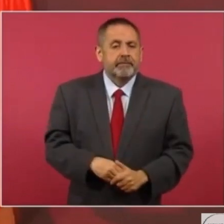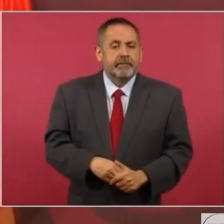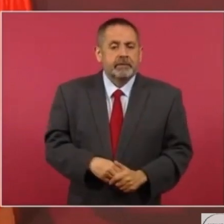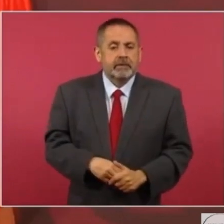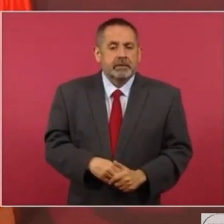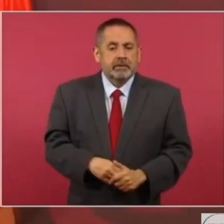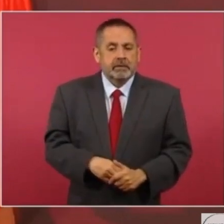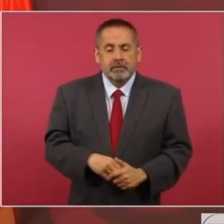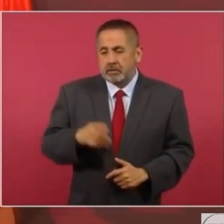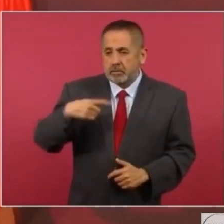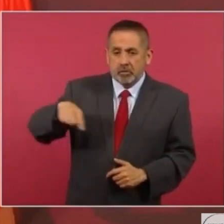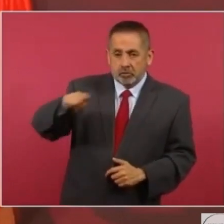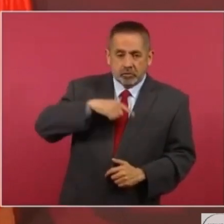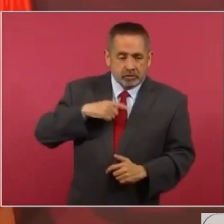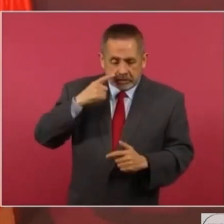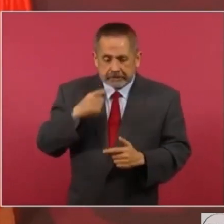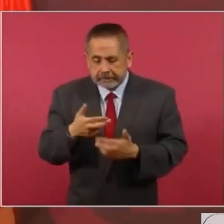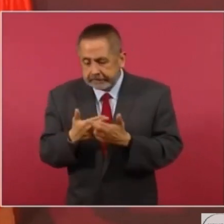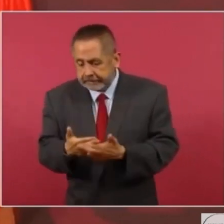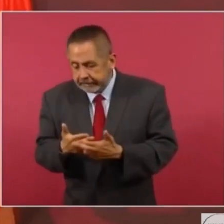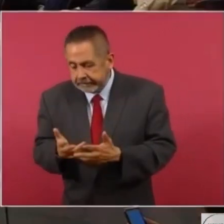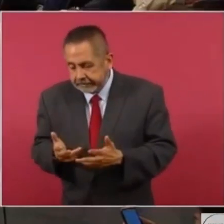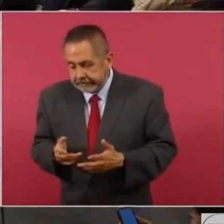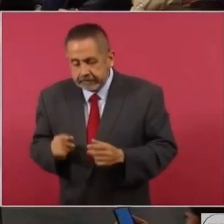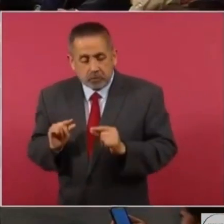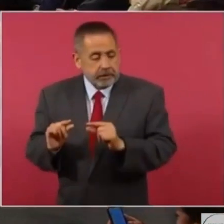Y con lo que nos dejaron,